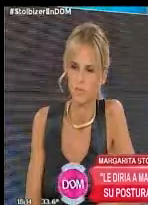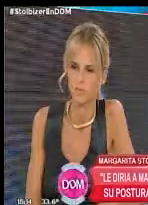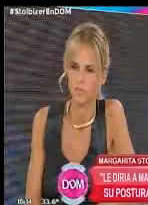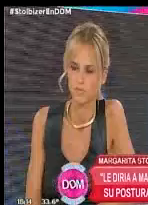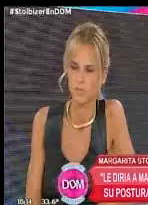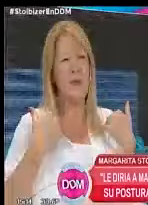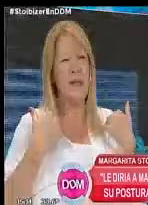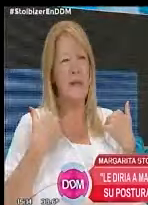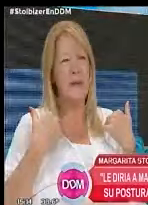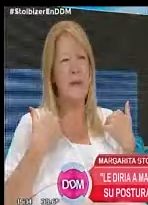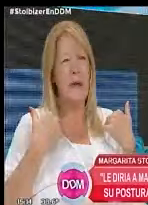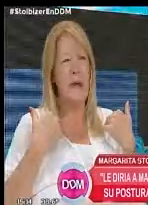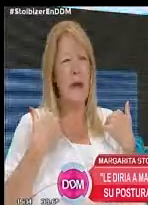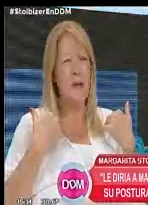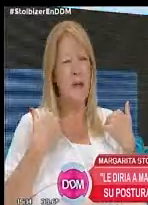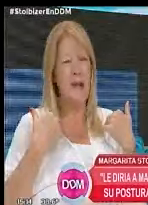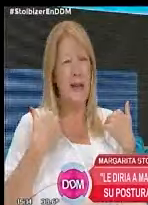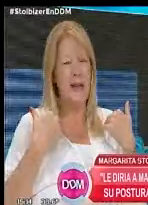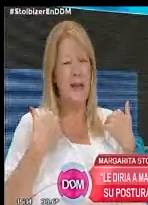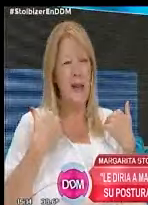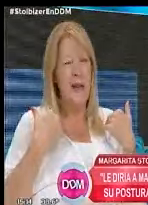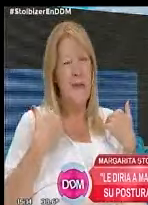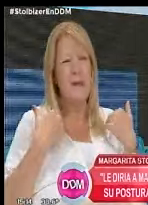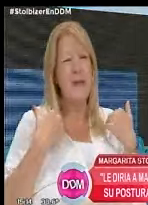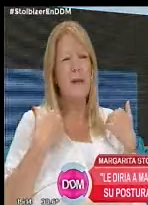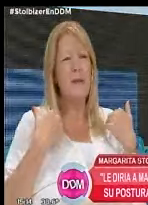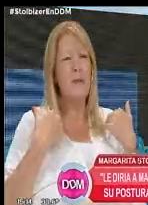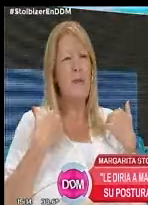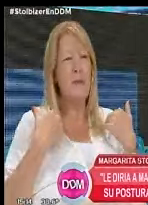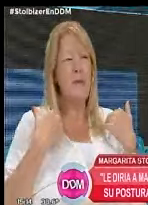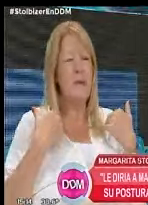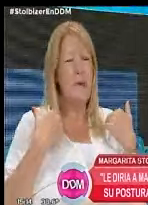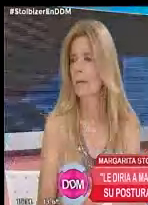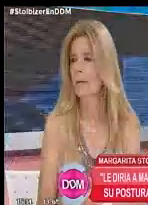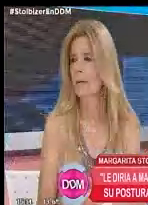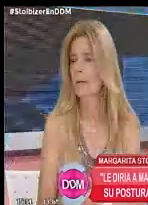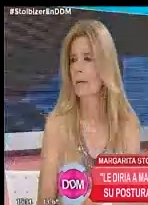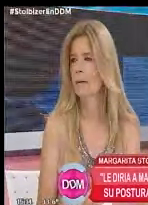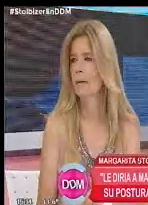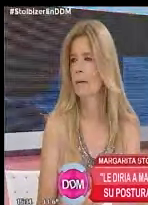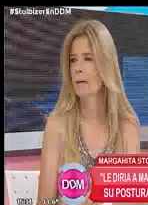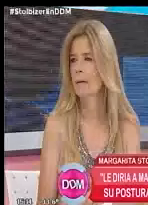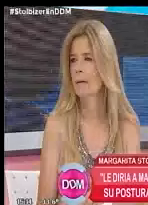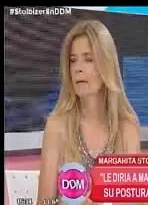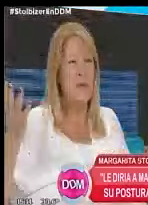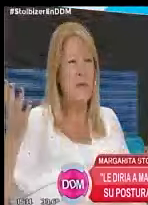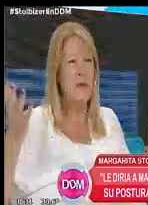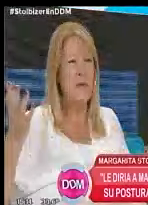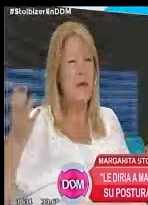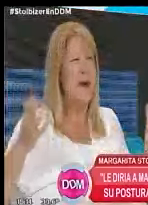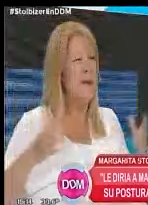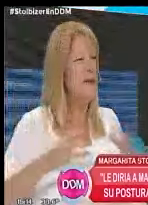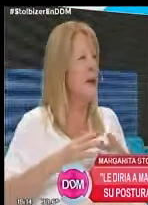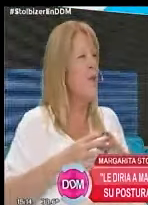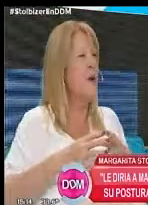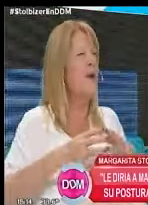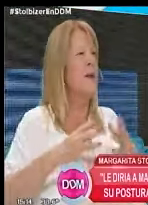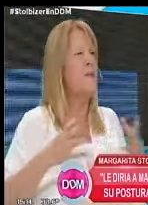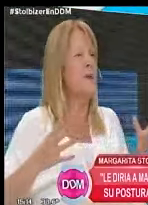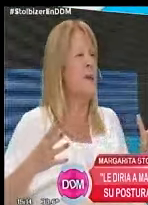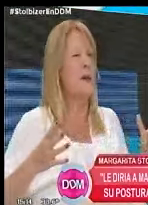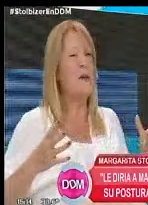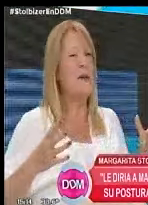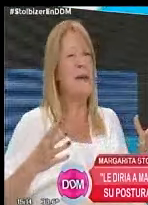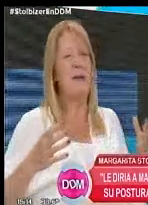que estudiábamos nosotros hace 50 años atrás, y me parece que esto no es posible hoy cuando el mundo ofrece otras oportunidades.